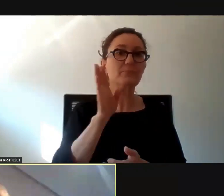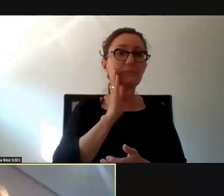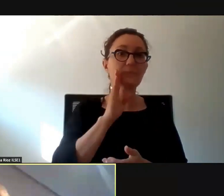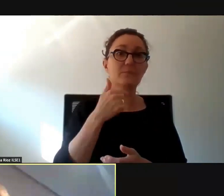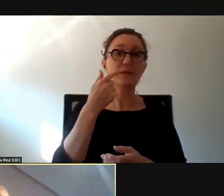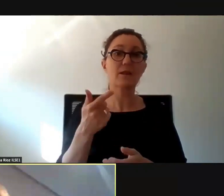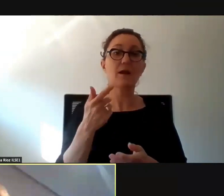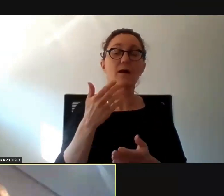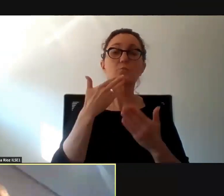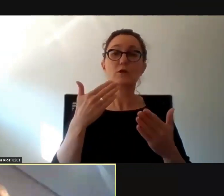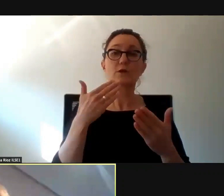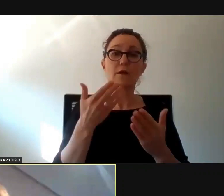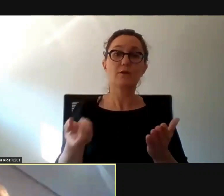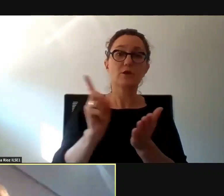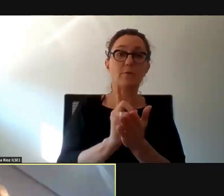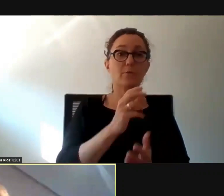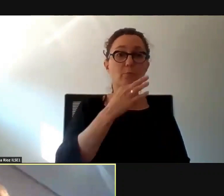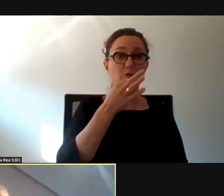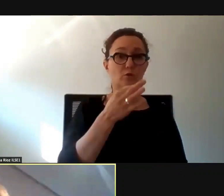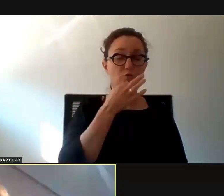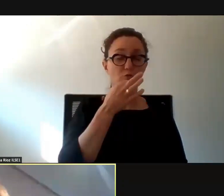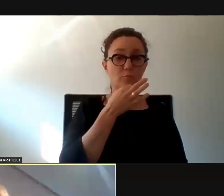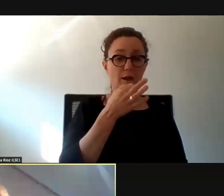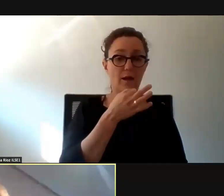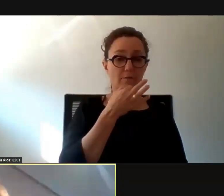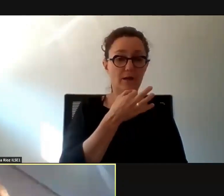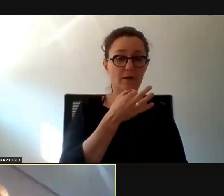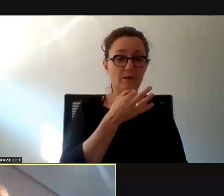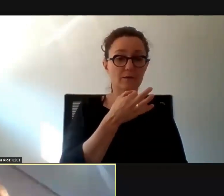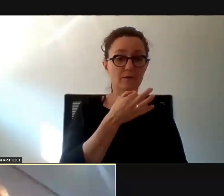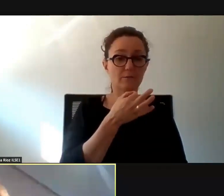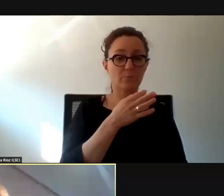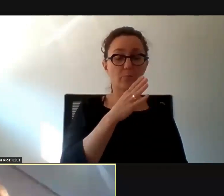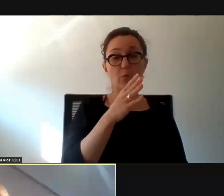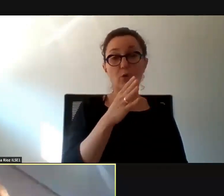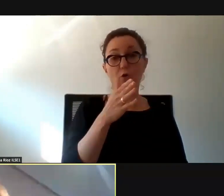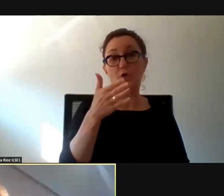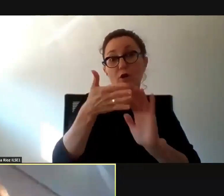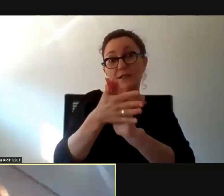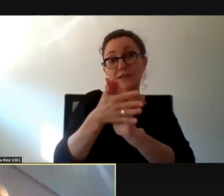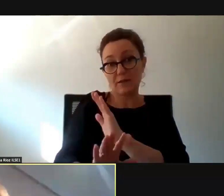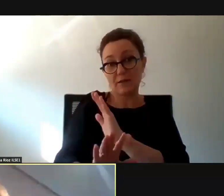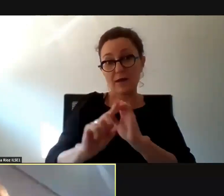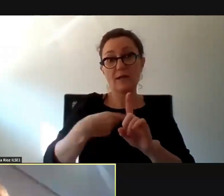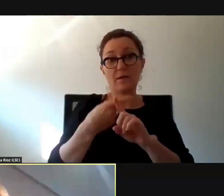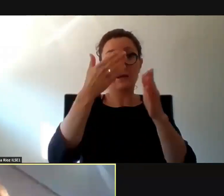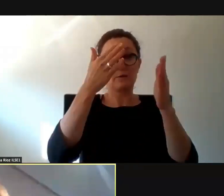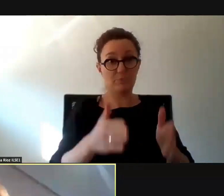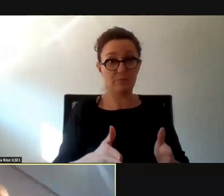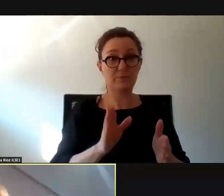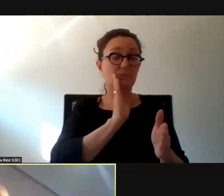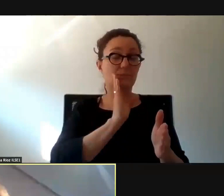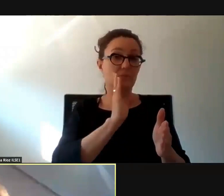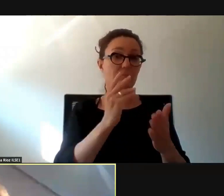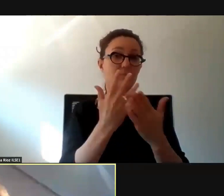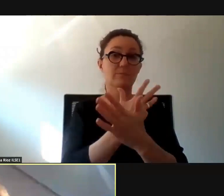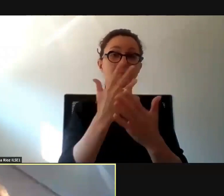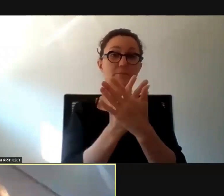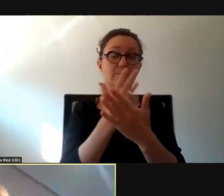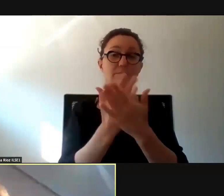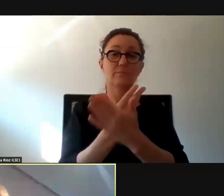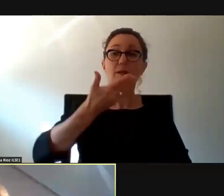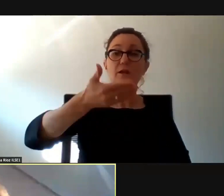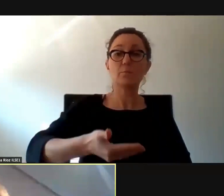gracias por tus palabras, por todo lo que supone y sobre todo viniendo de ti, después de lo que nos has dicho de la